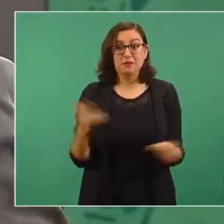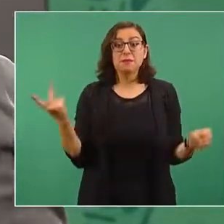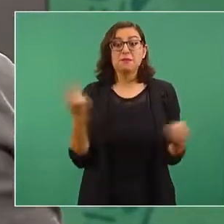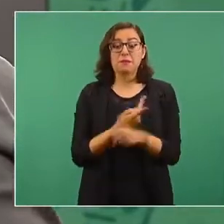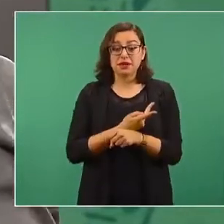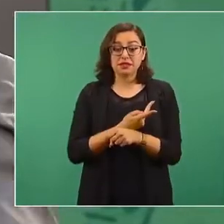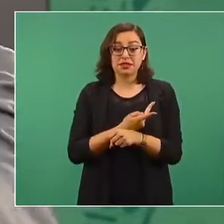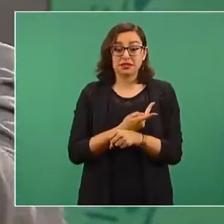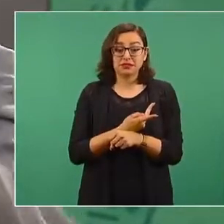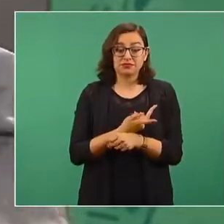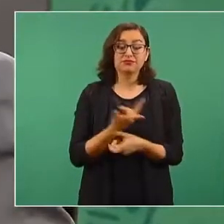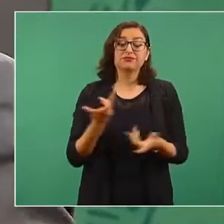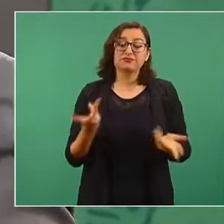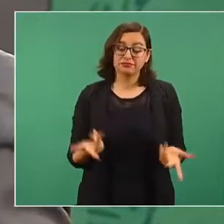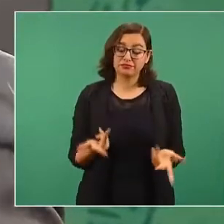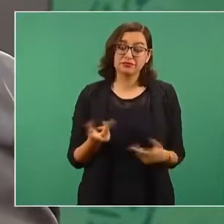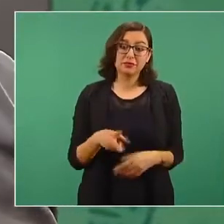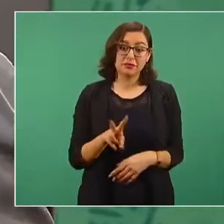el